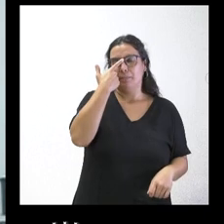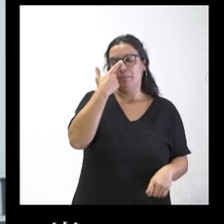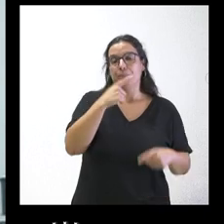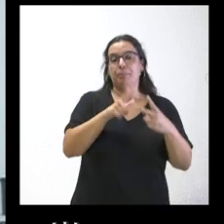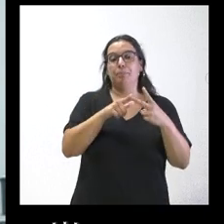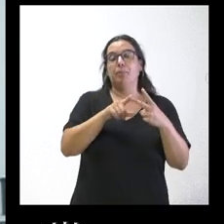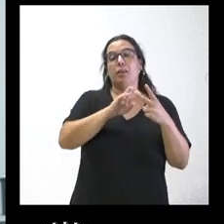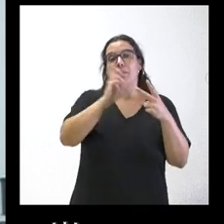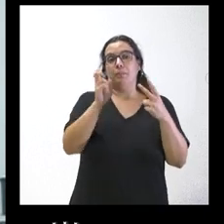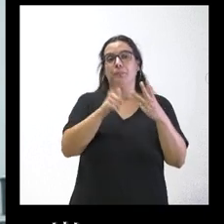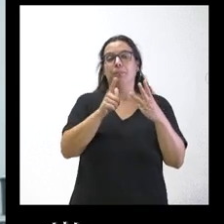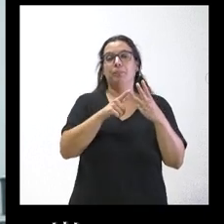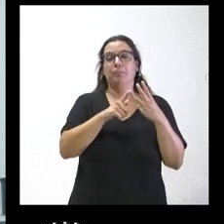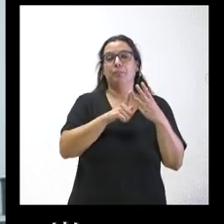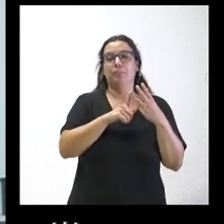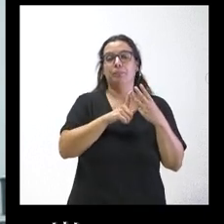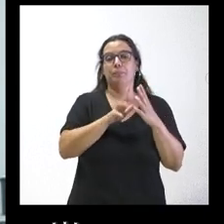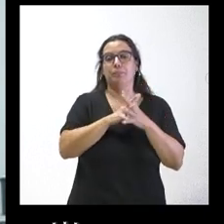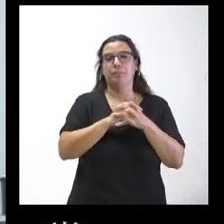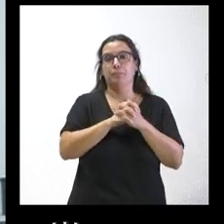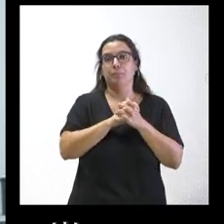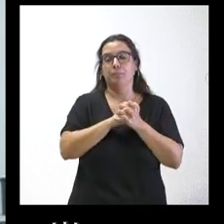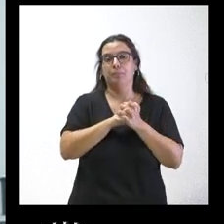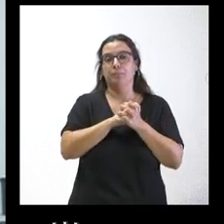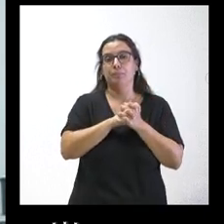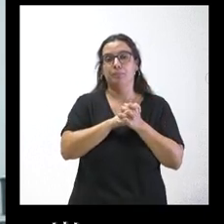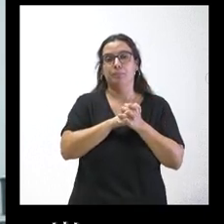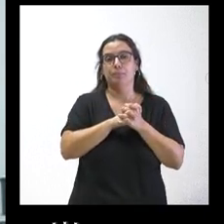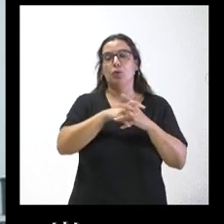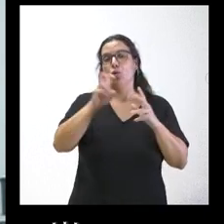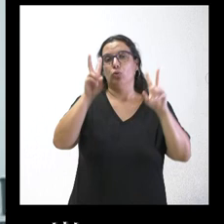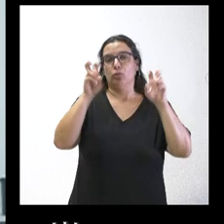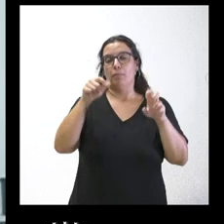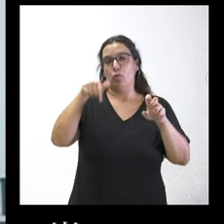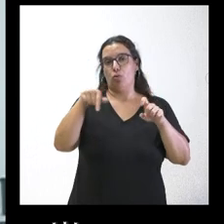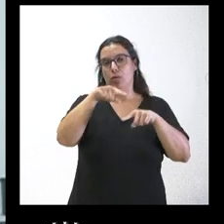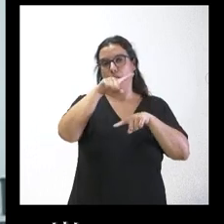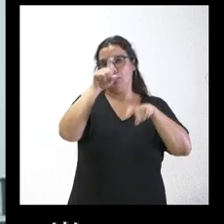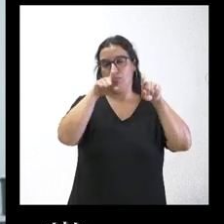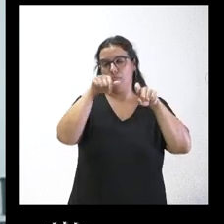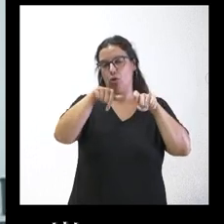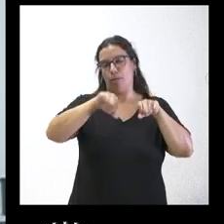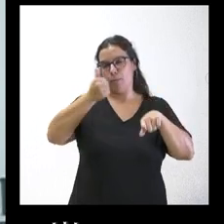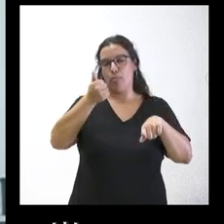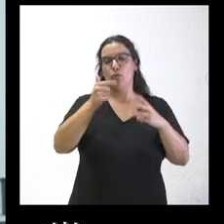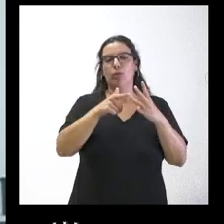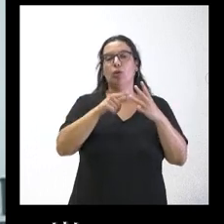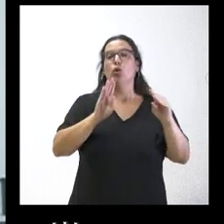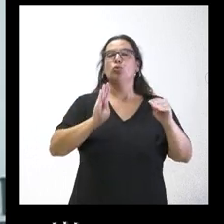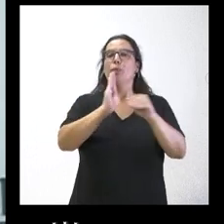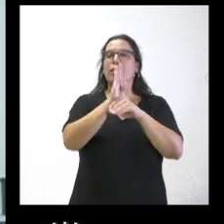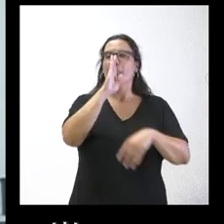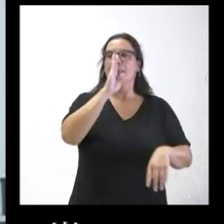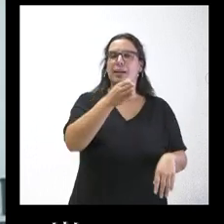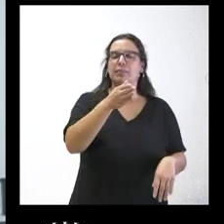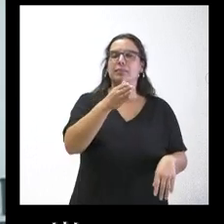respecto a otro punto de la y por el consejo de gobierno es las subvenciones directas